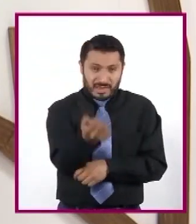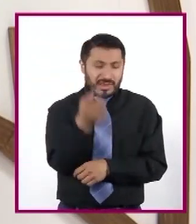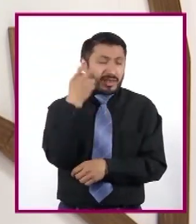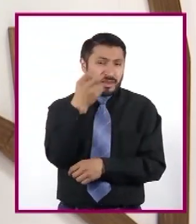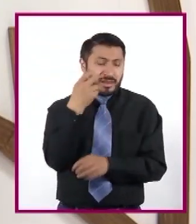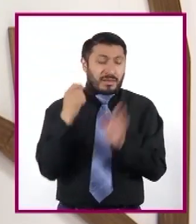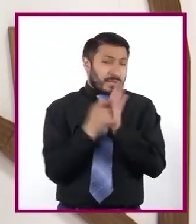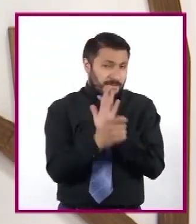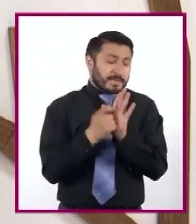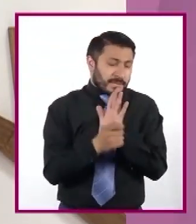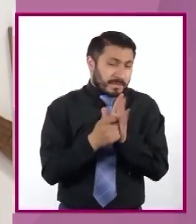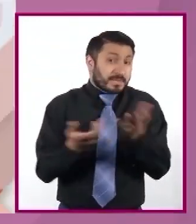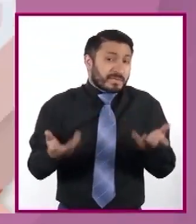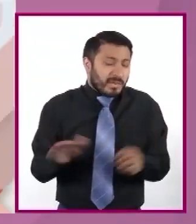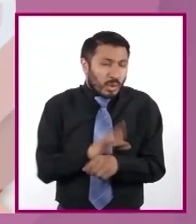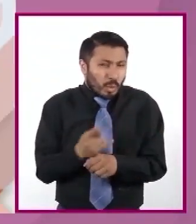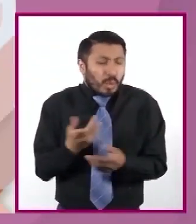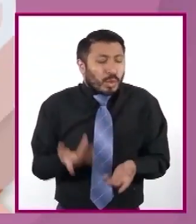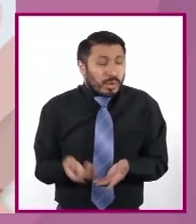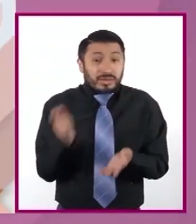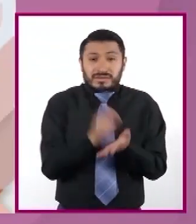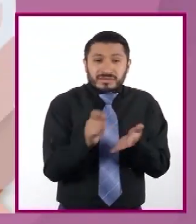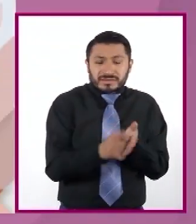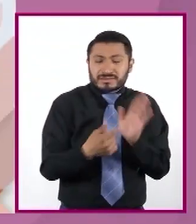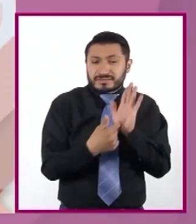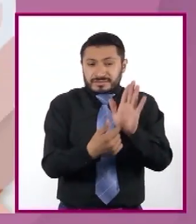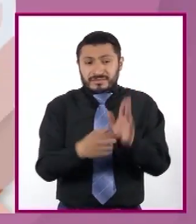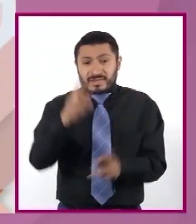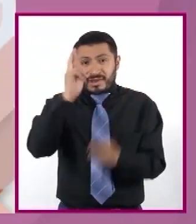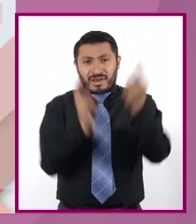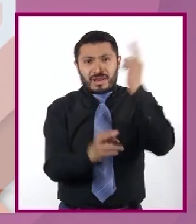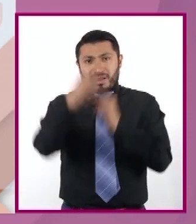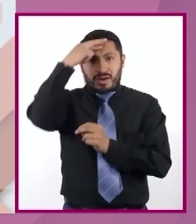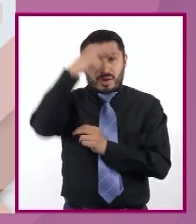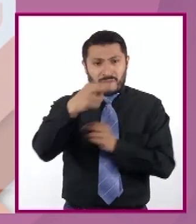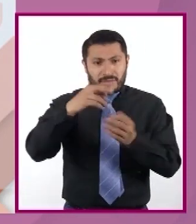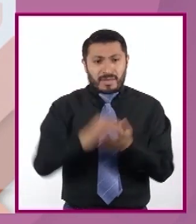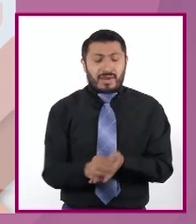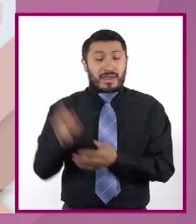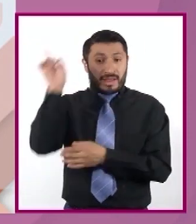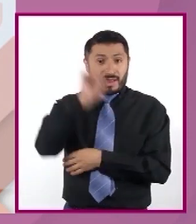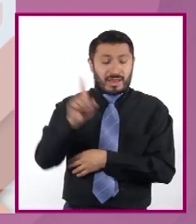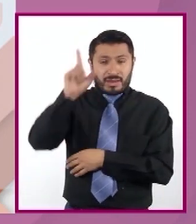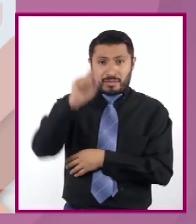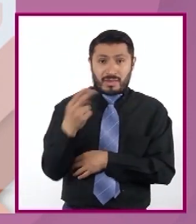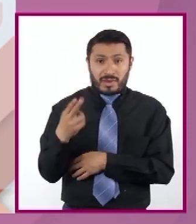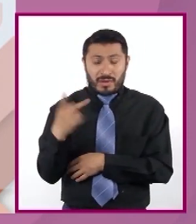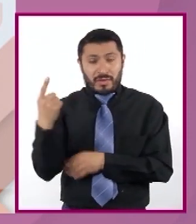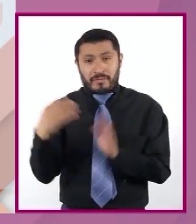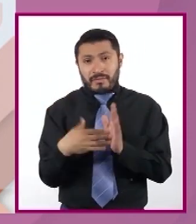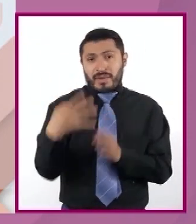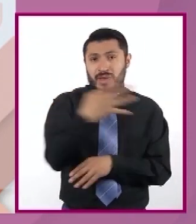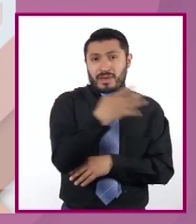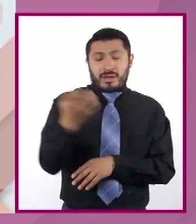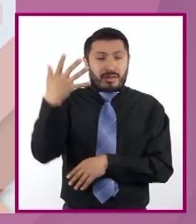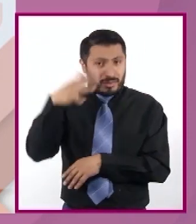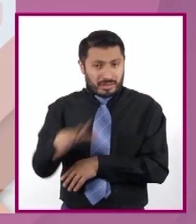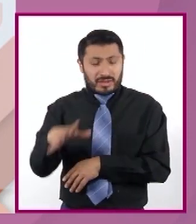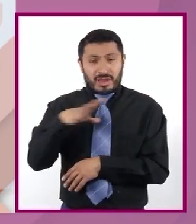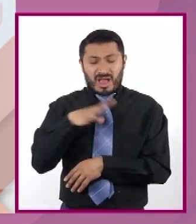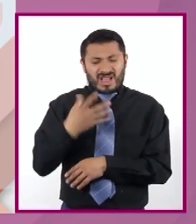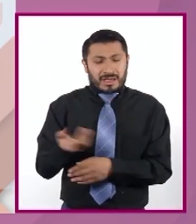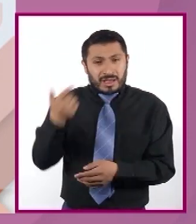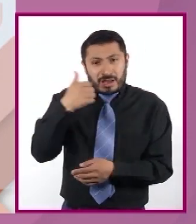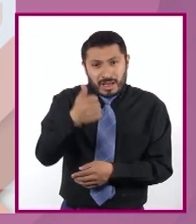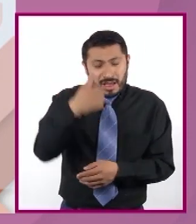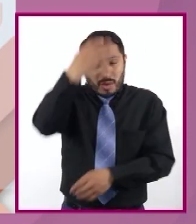encuentran señaladas. El texto dice: Revolución Mexicana. El domingo 20 de noviembre de 1910, desde las 6